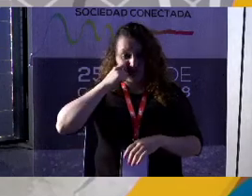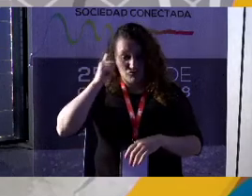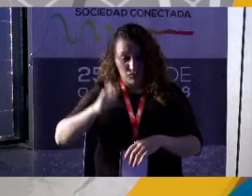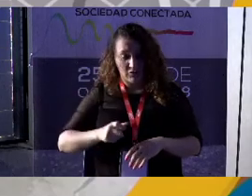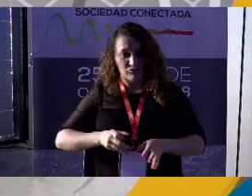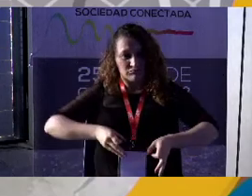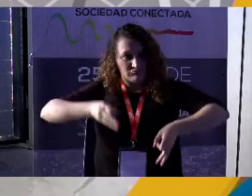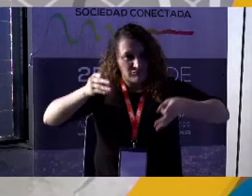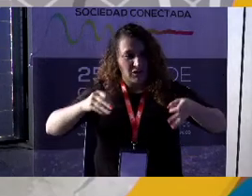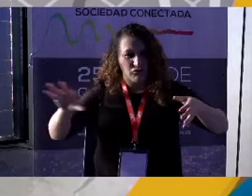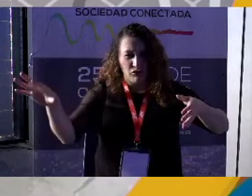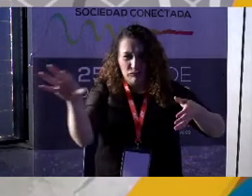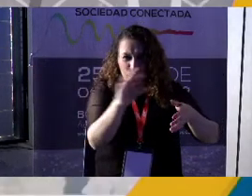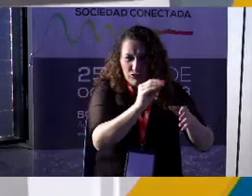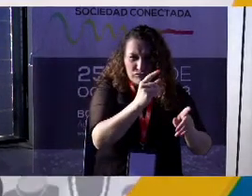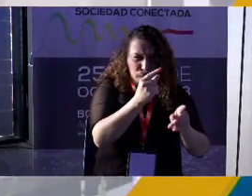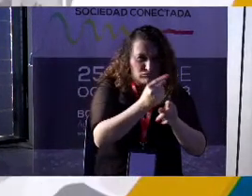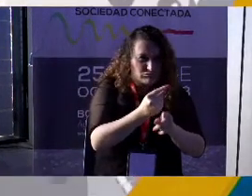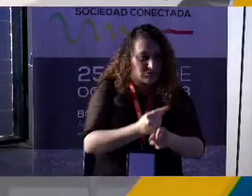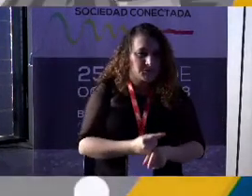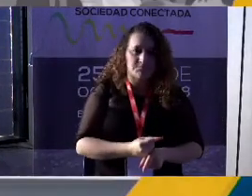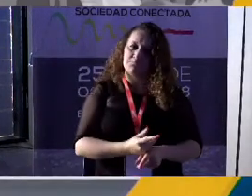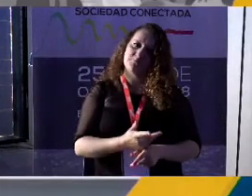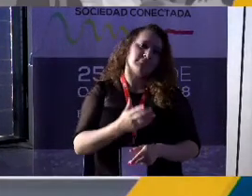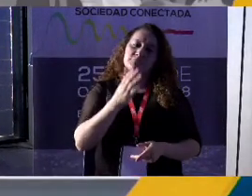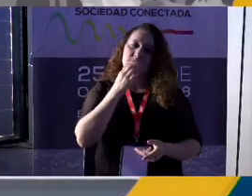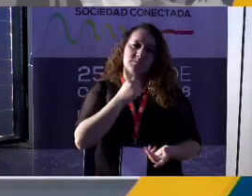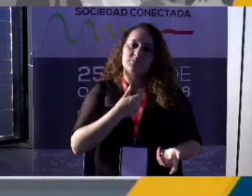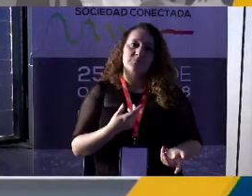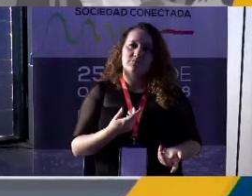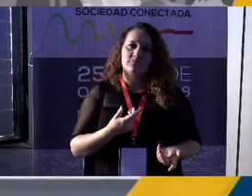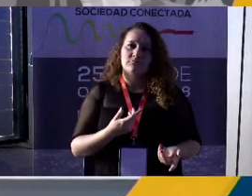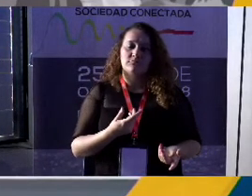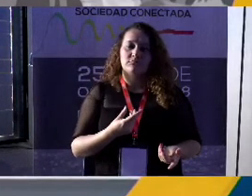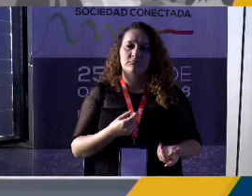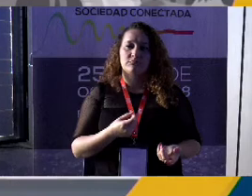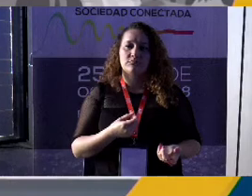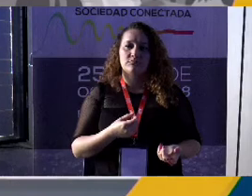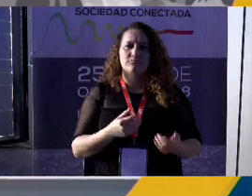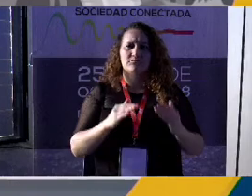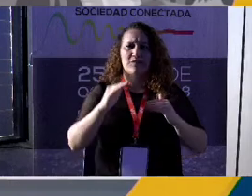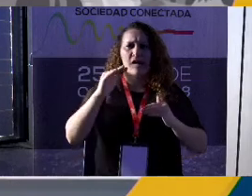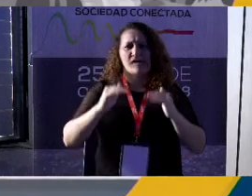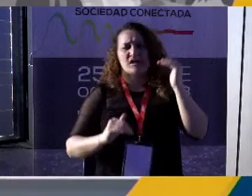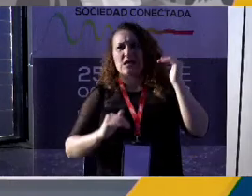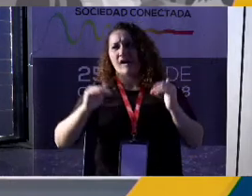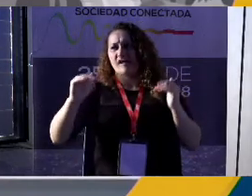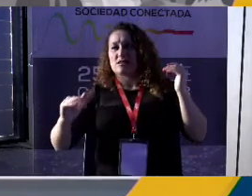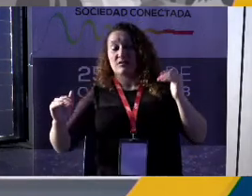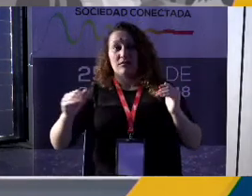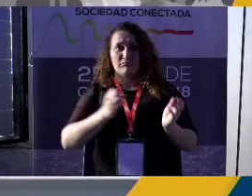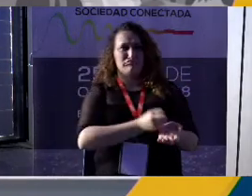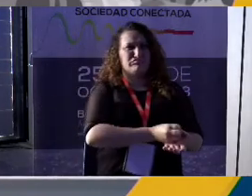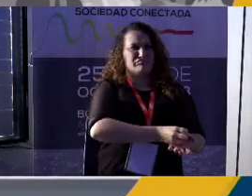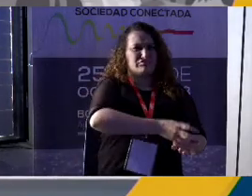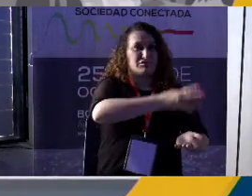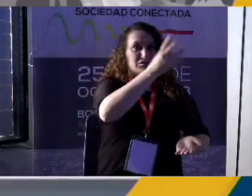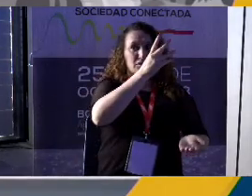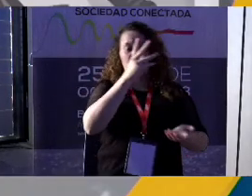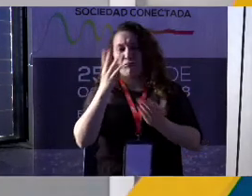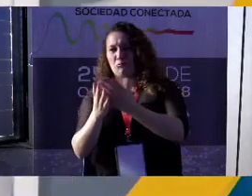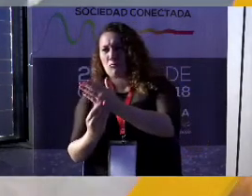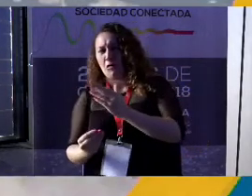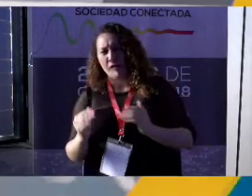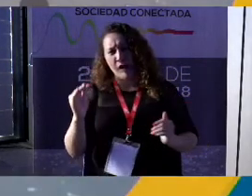para todas las personas siguen aumentando las desigualdades entre personas ricas y pobres entre unos países